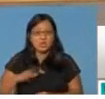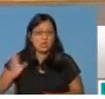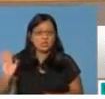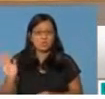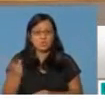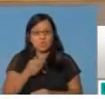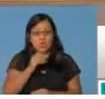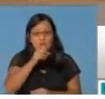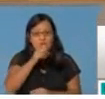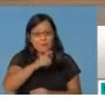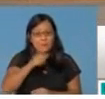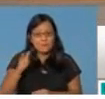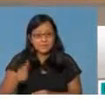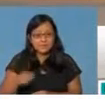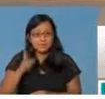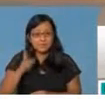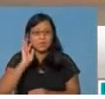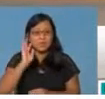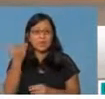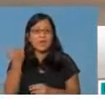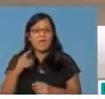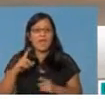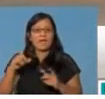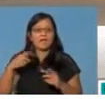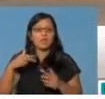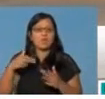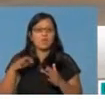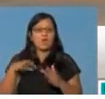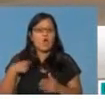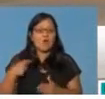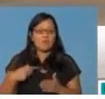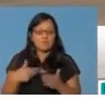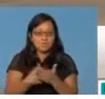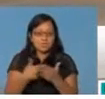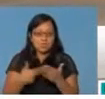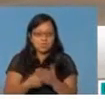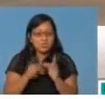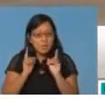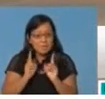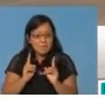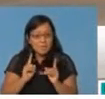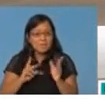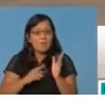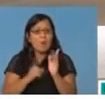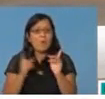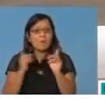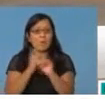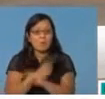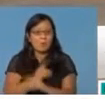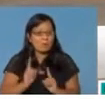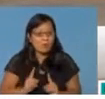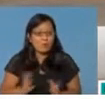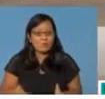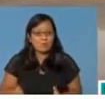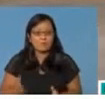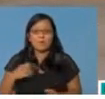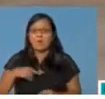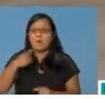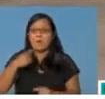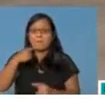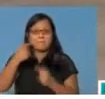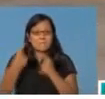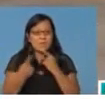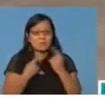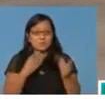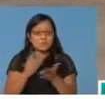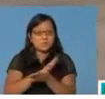la mayoría, con las sedes de que tienen las obras sociales en Buenos Aires, les pasa lo mismo. Bueno, preguntamos y estamos sin solución.